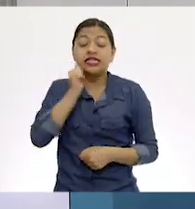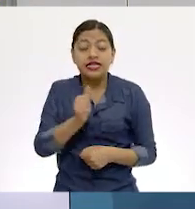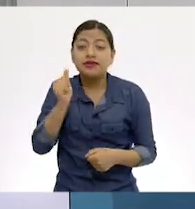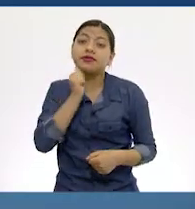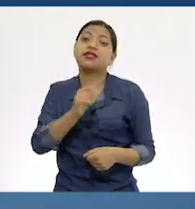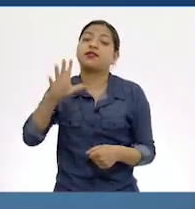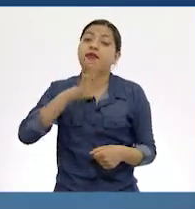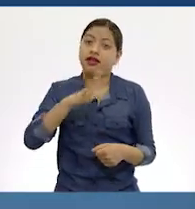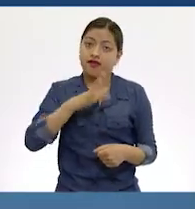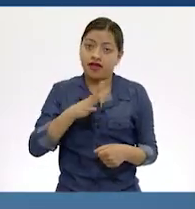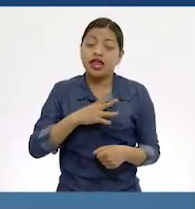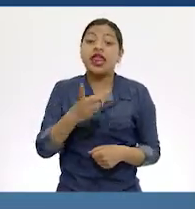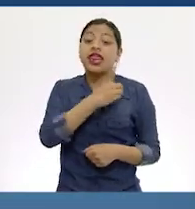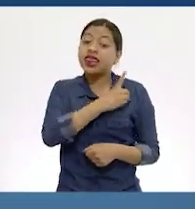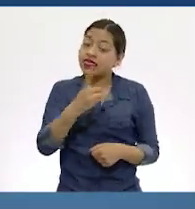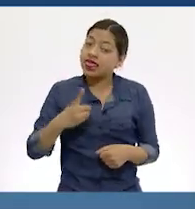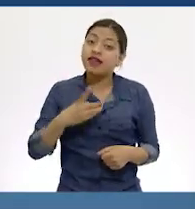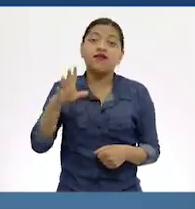ficha.